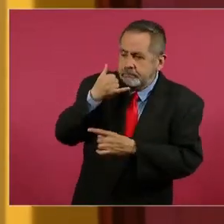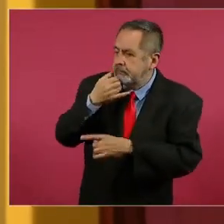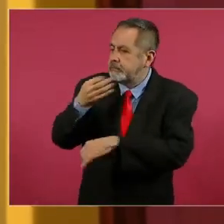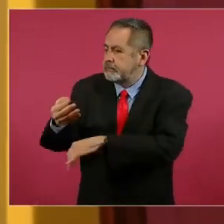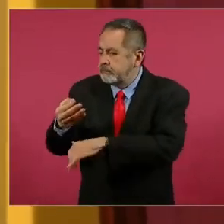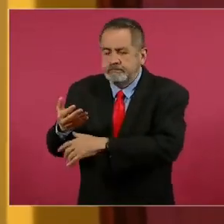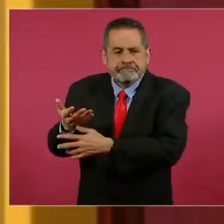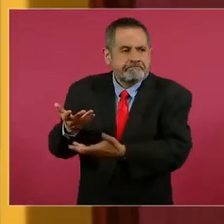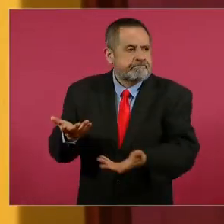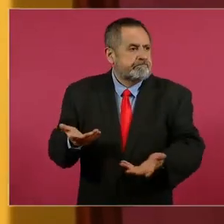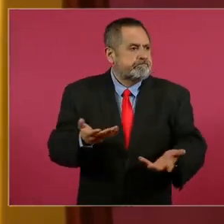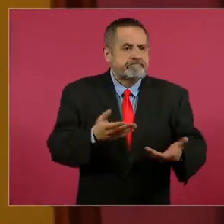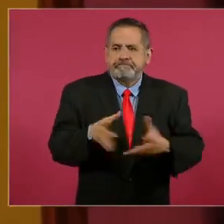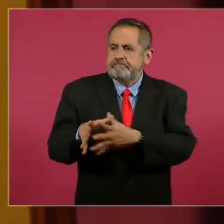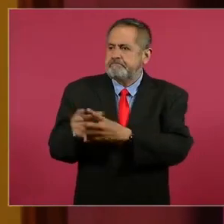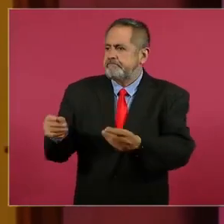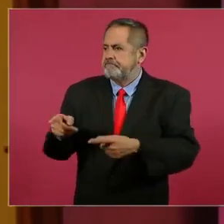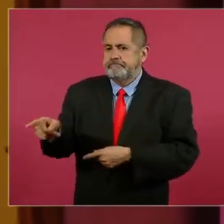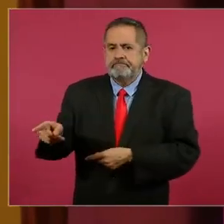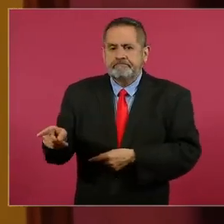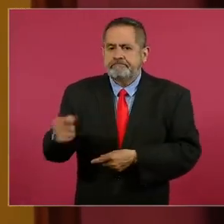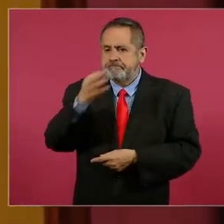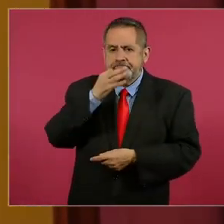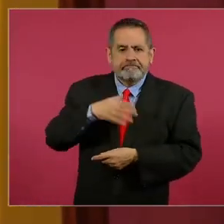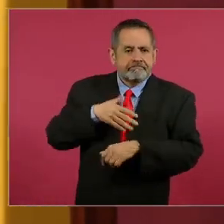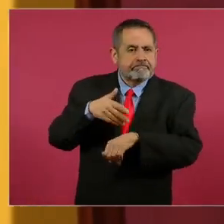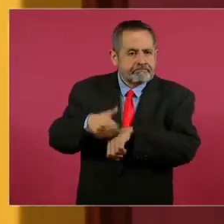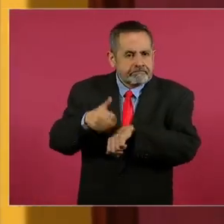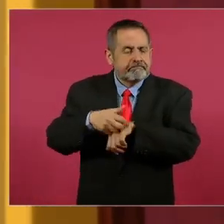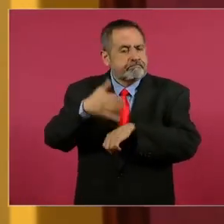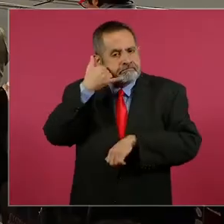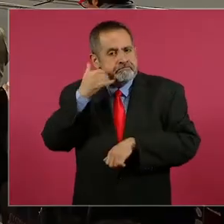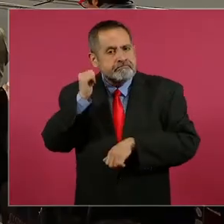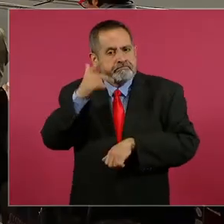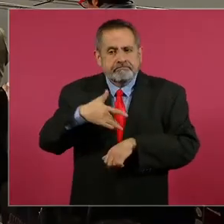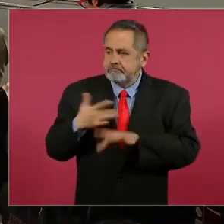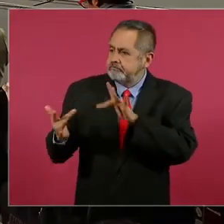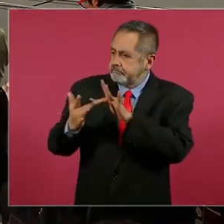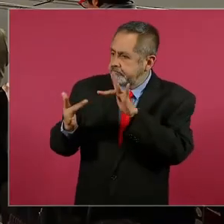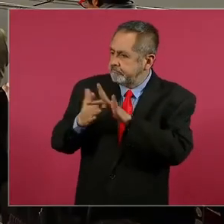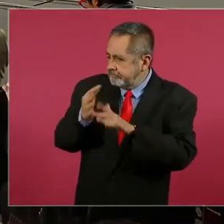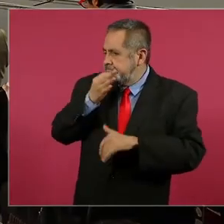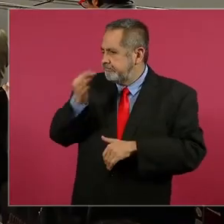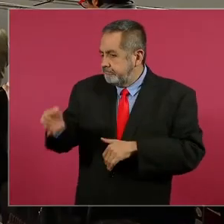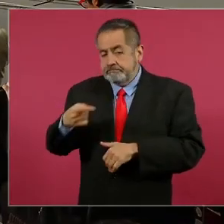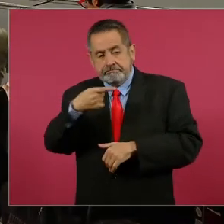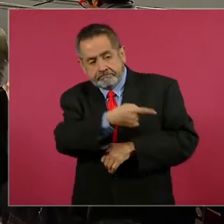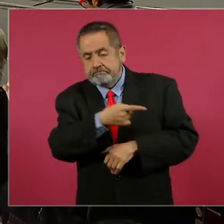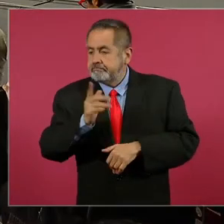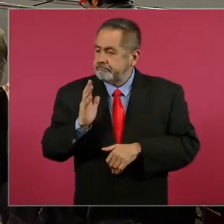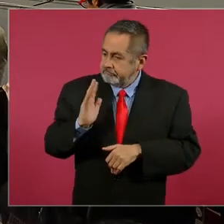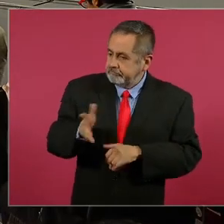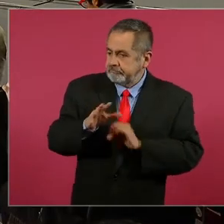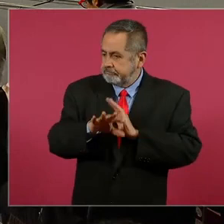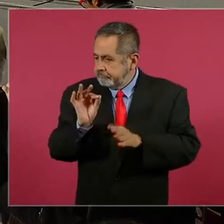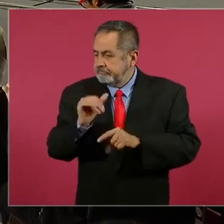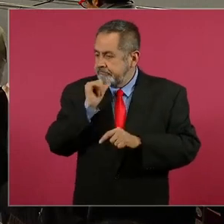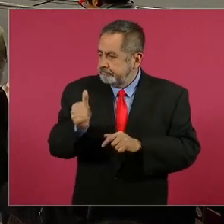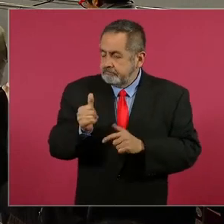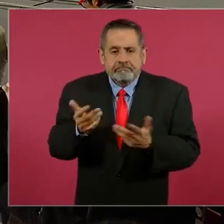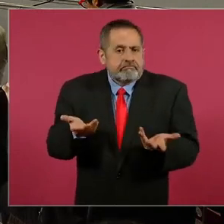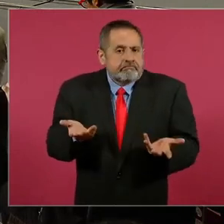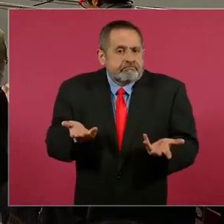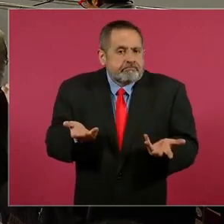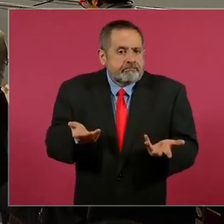algún o información que nos permita contactarlos. Recabar nuevos datos por parte